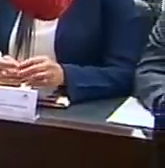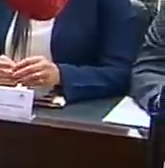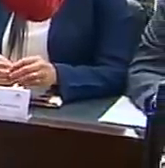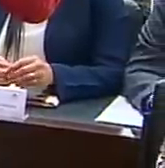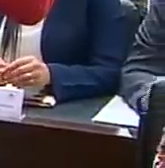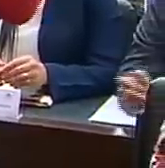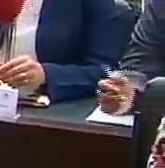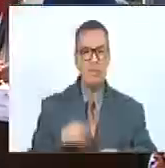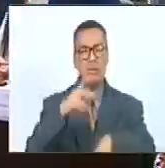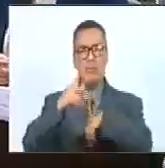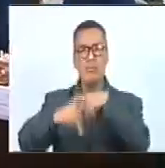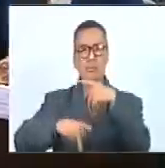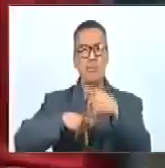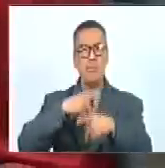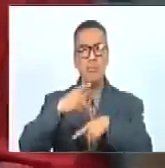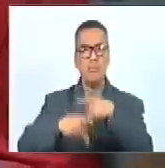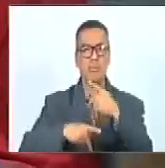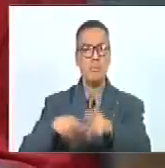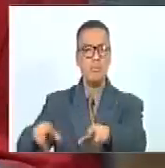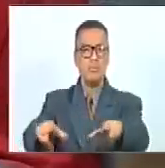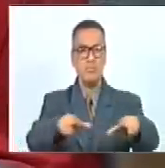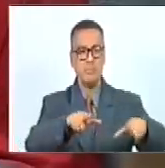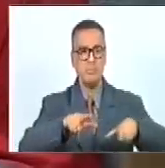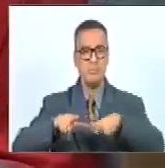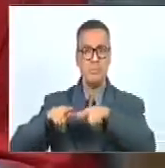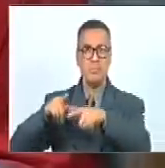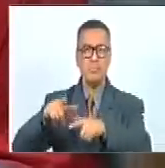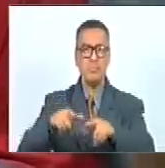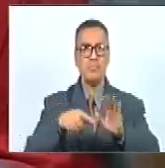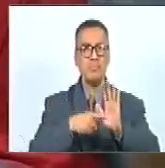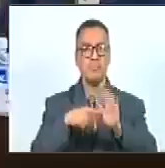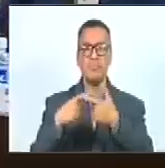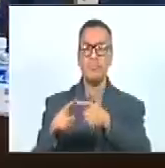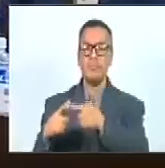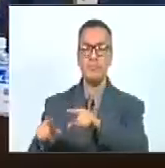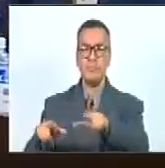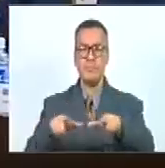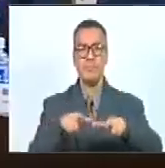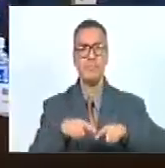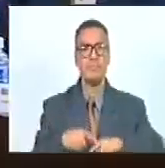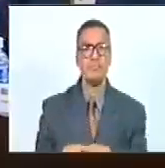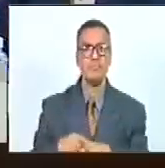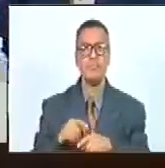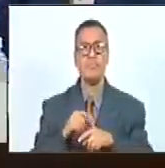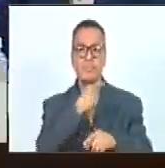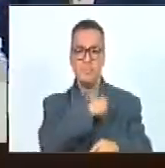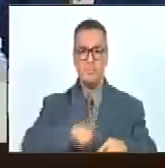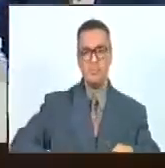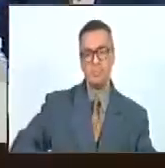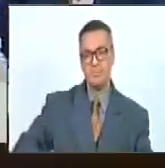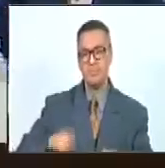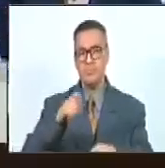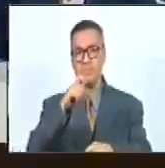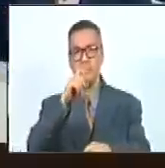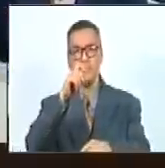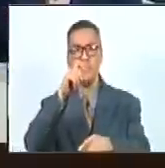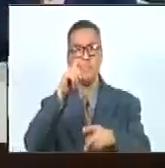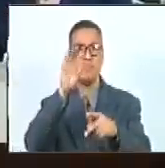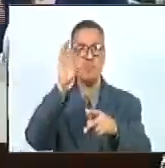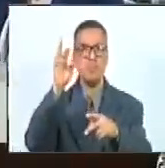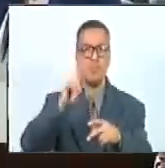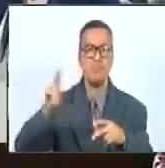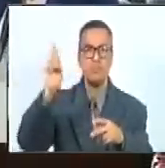un proceso eleccionario de cualquier tipo, a presidente de la República,